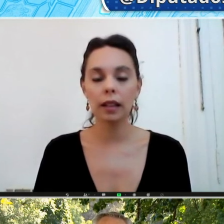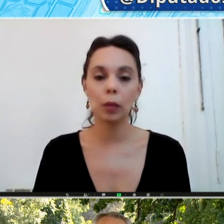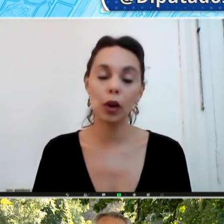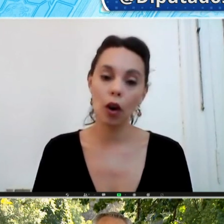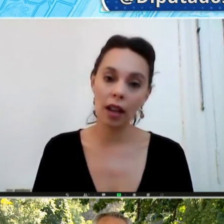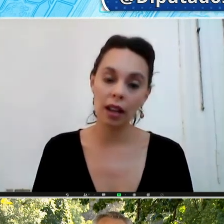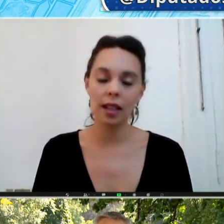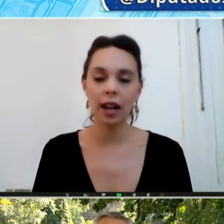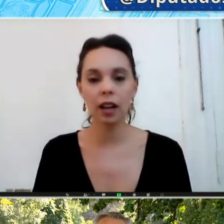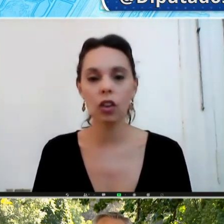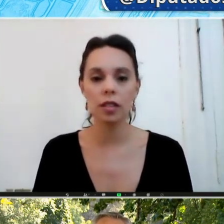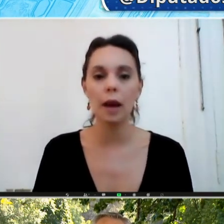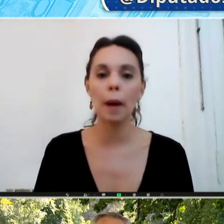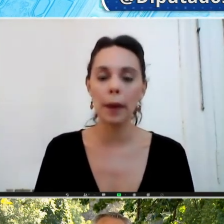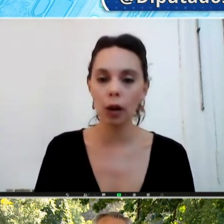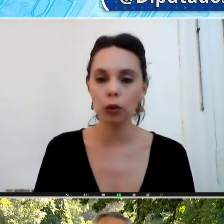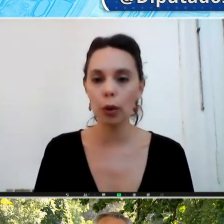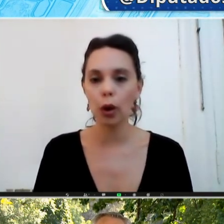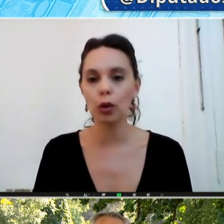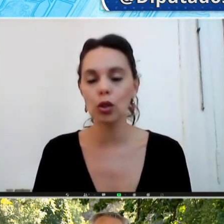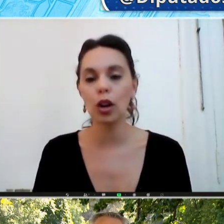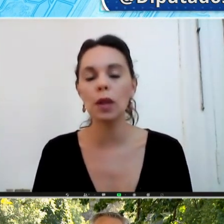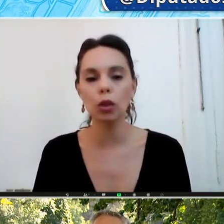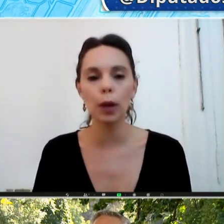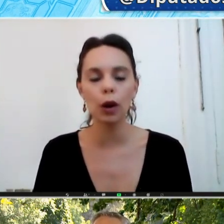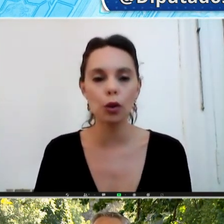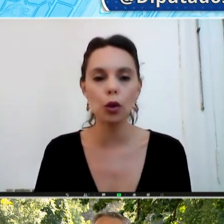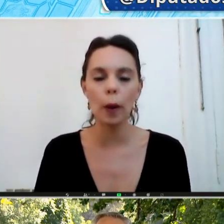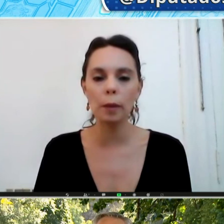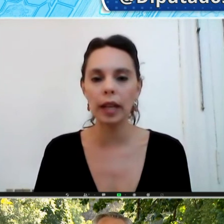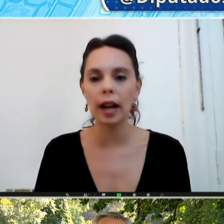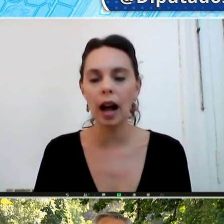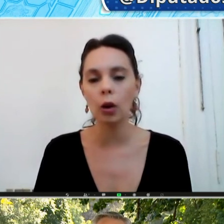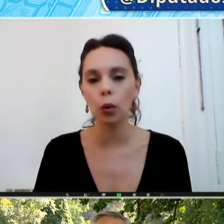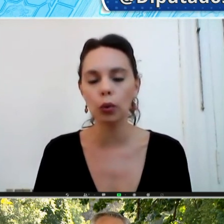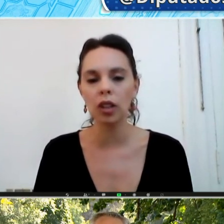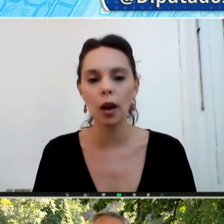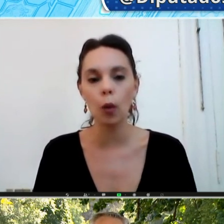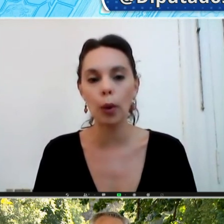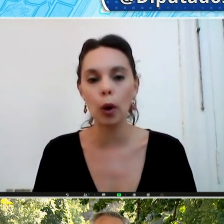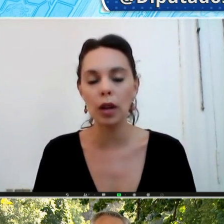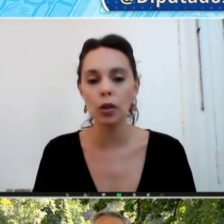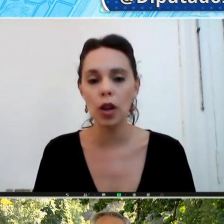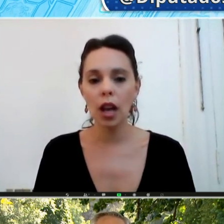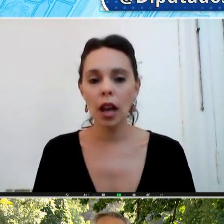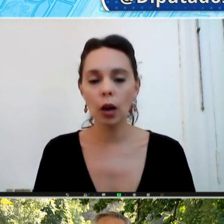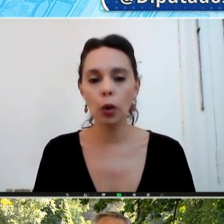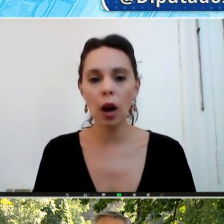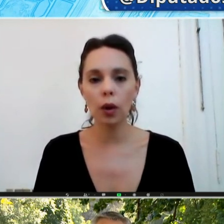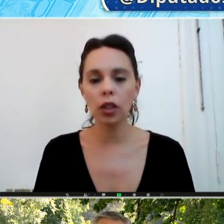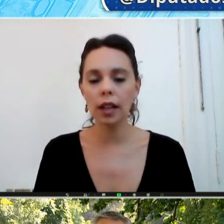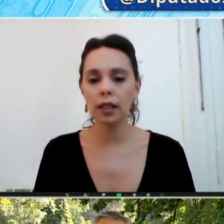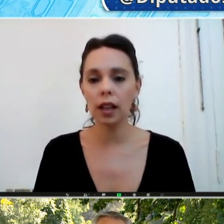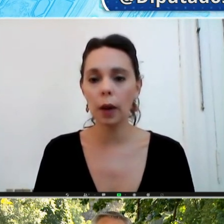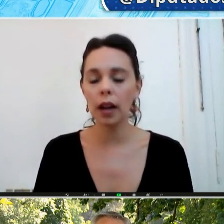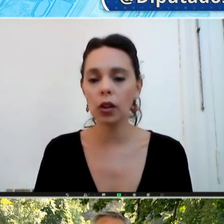bien, bueno, ahí recién Heller nos decía, va a haber algún tipo de condicionamiento, pero no va a implicar ajuste o por lo menos